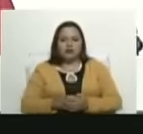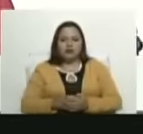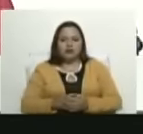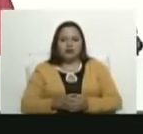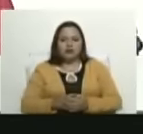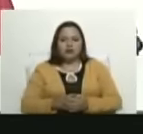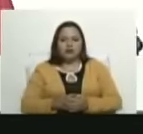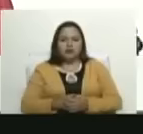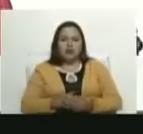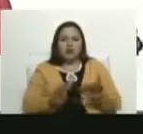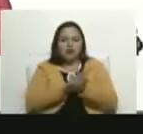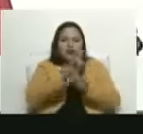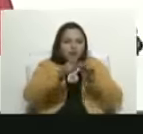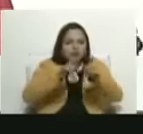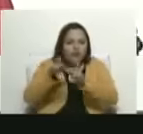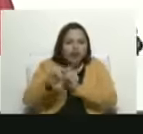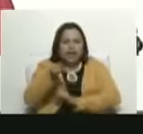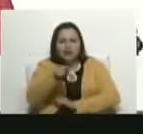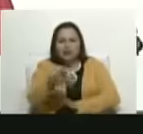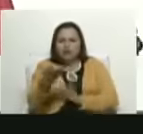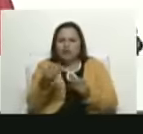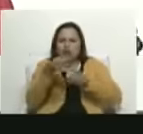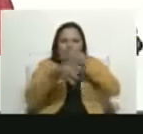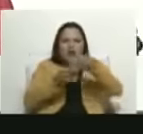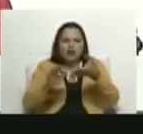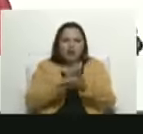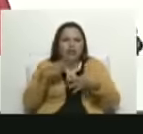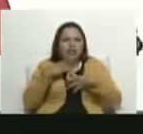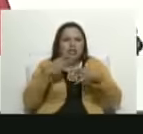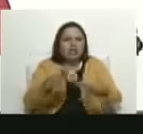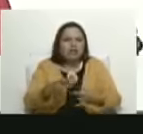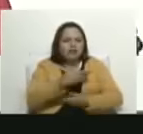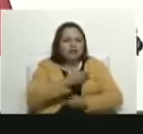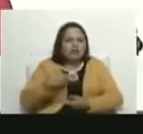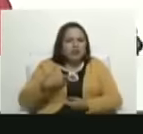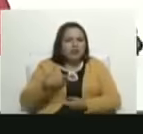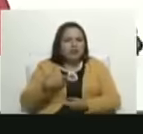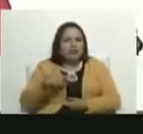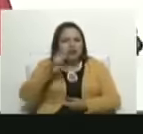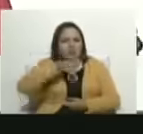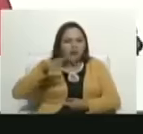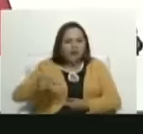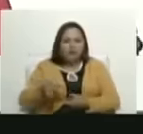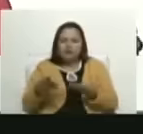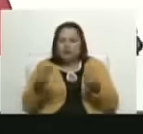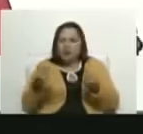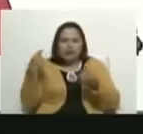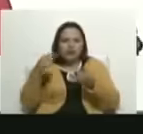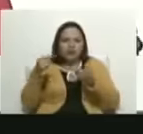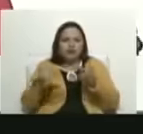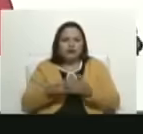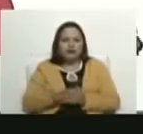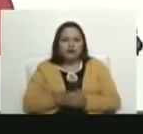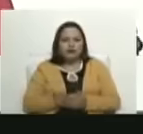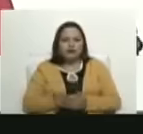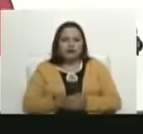al referéndum. Eso habla mucho del interés y la motivación que tiene nuestro pueblo, pero muchísimo,